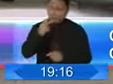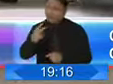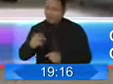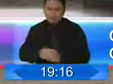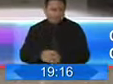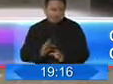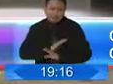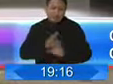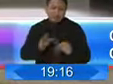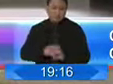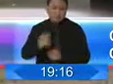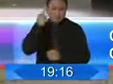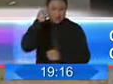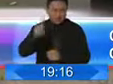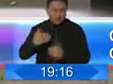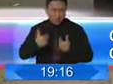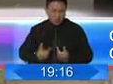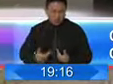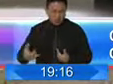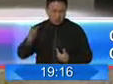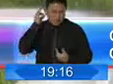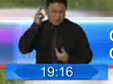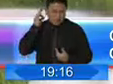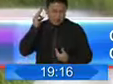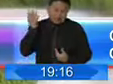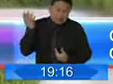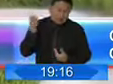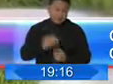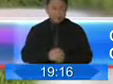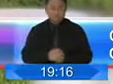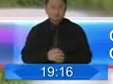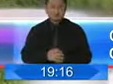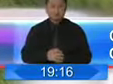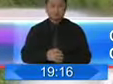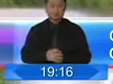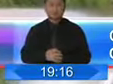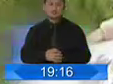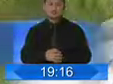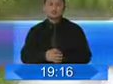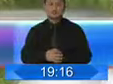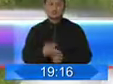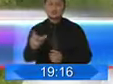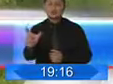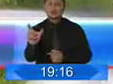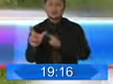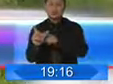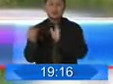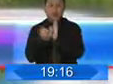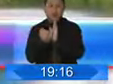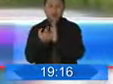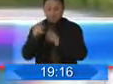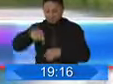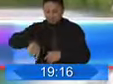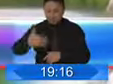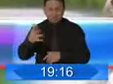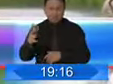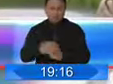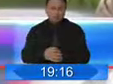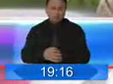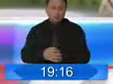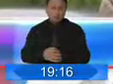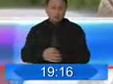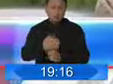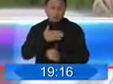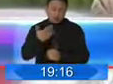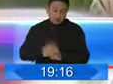imaginaron que cargaban el cadáver de una persona. No se logró localizar documentos de identificación. Se le realizará